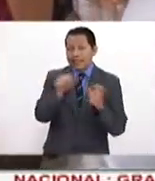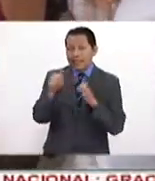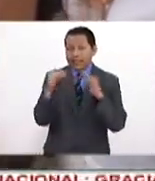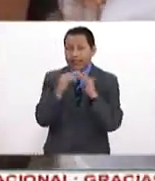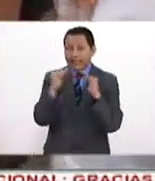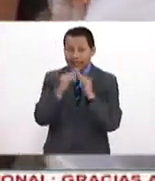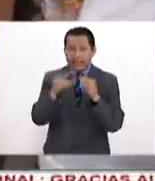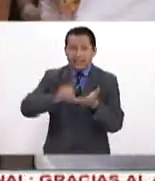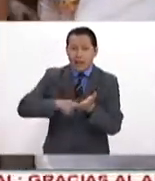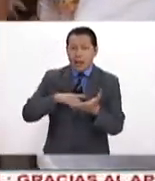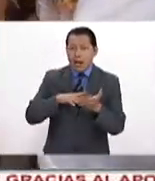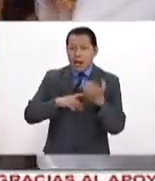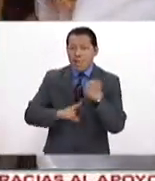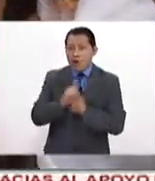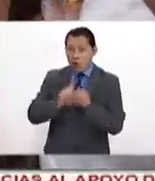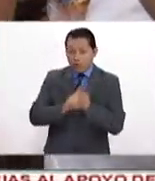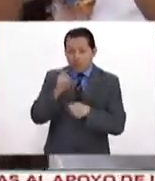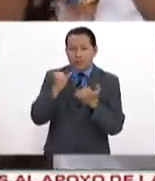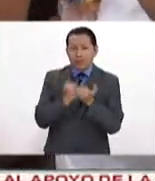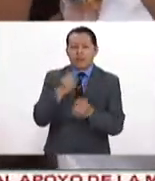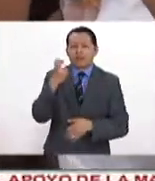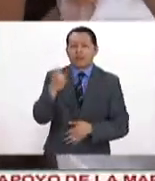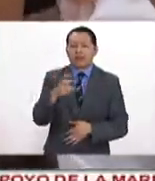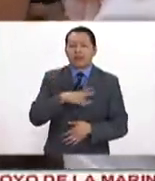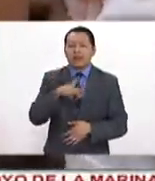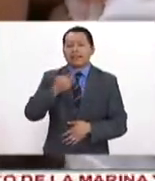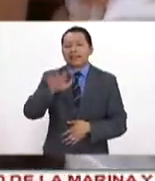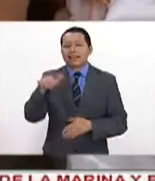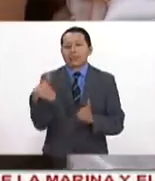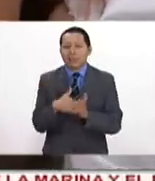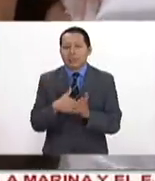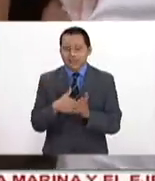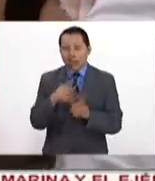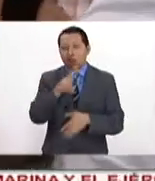viviendas presentan daños y derivado de ello,